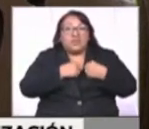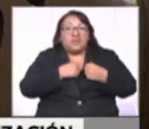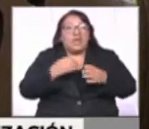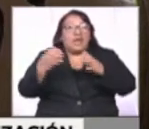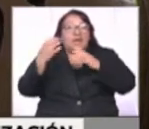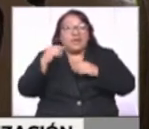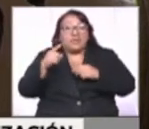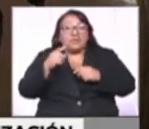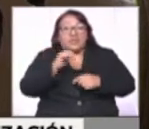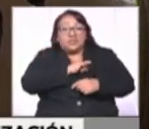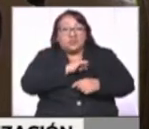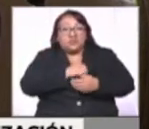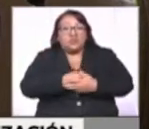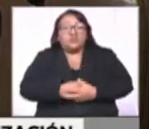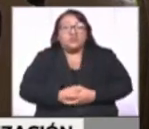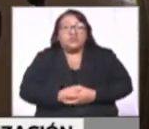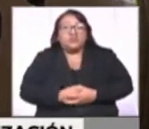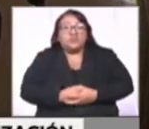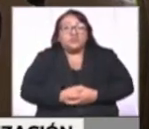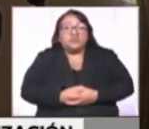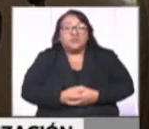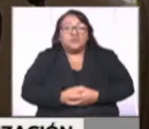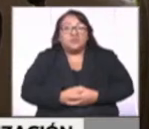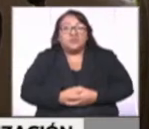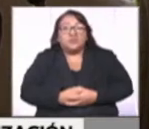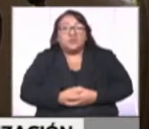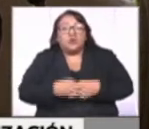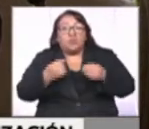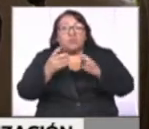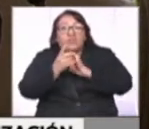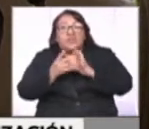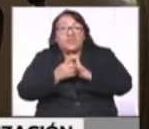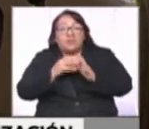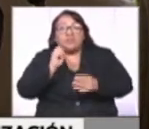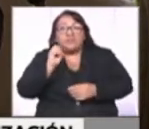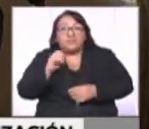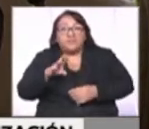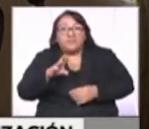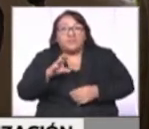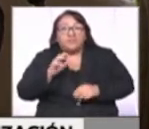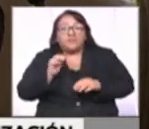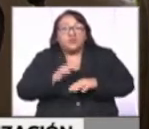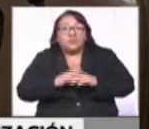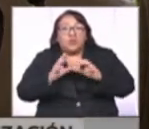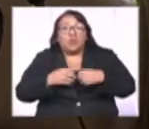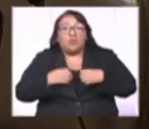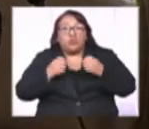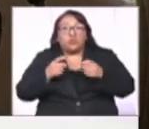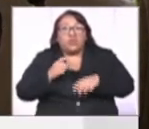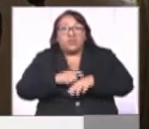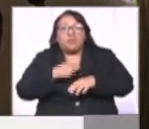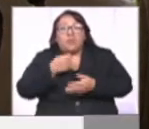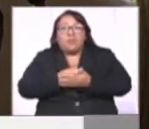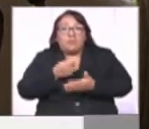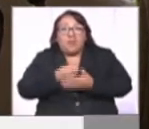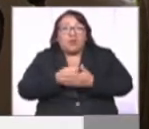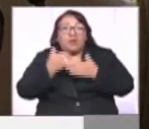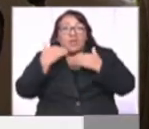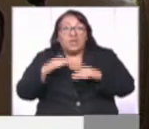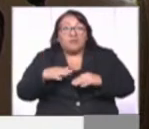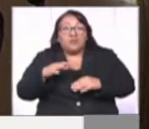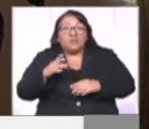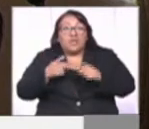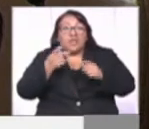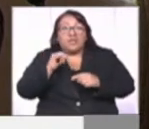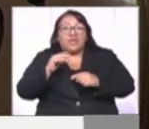de dichos órganos resolutivos, así también el dictamen establece la oportunidad del pago y el límite de la